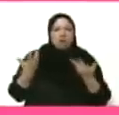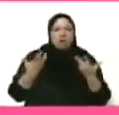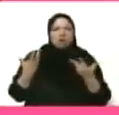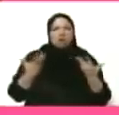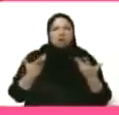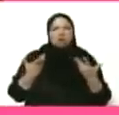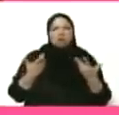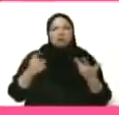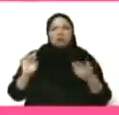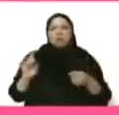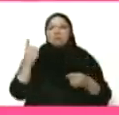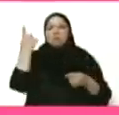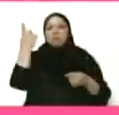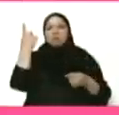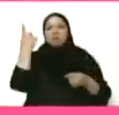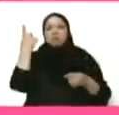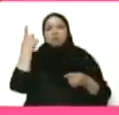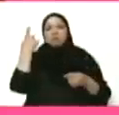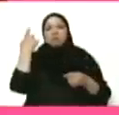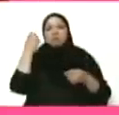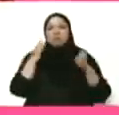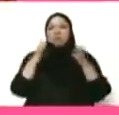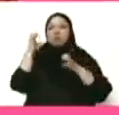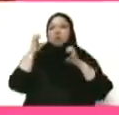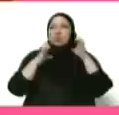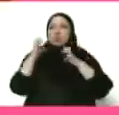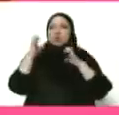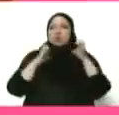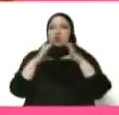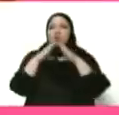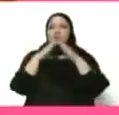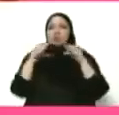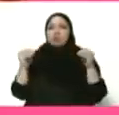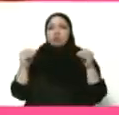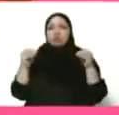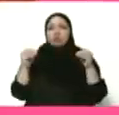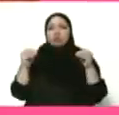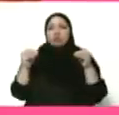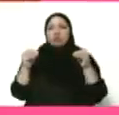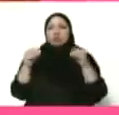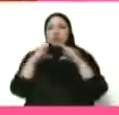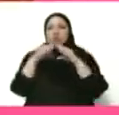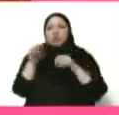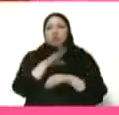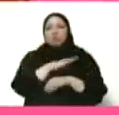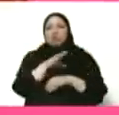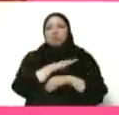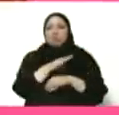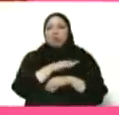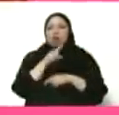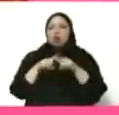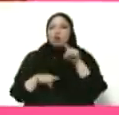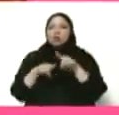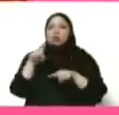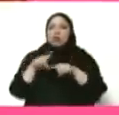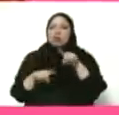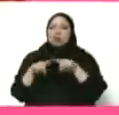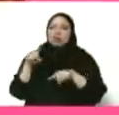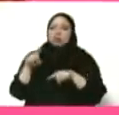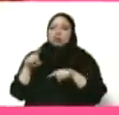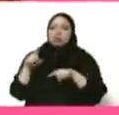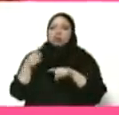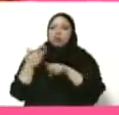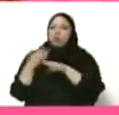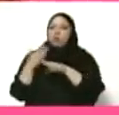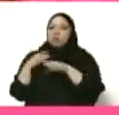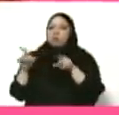Pido tener el privilegio de ser auditadas todos mis bienes, todas mis pertenencias, como a